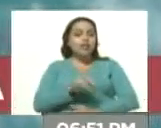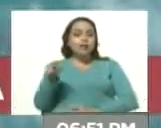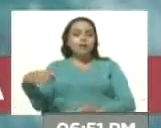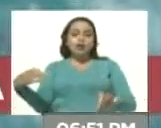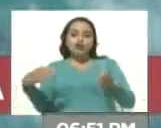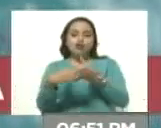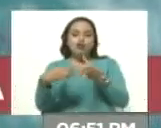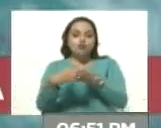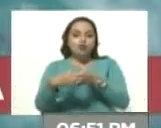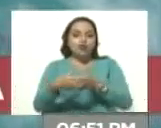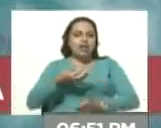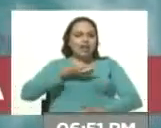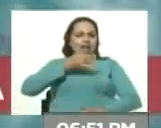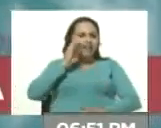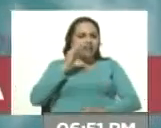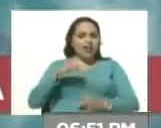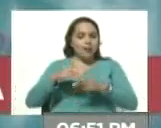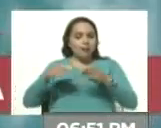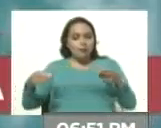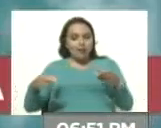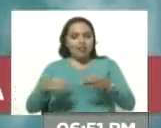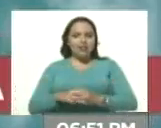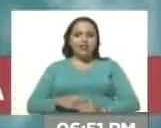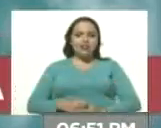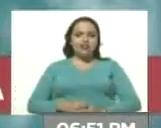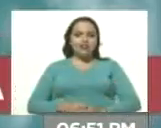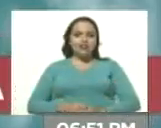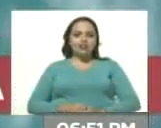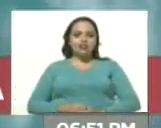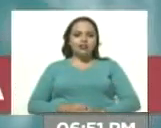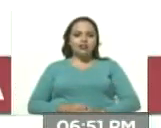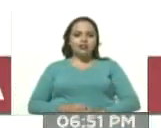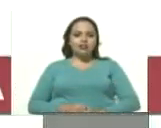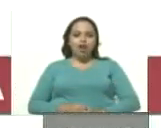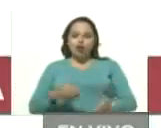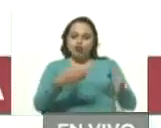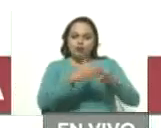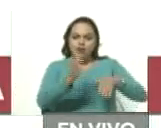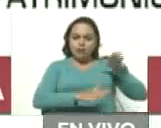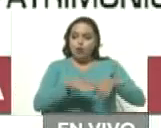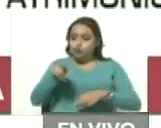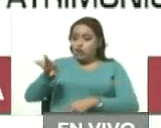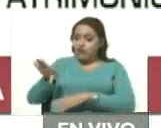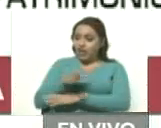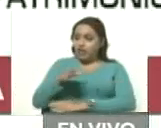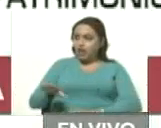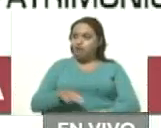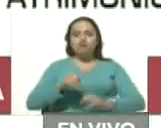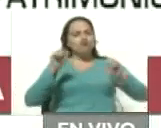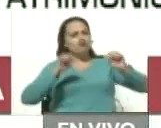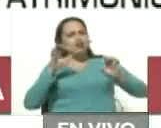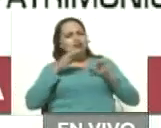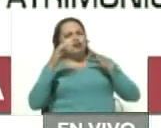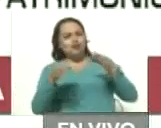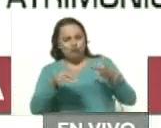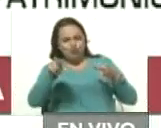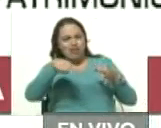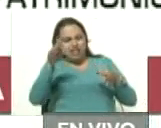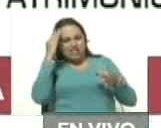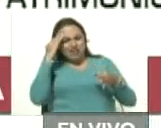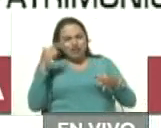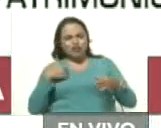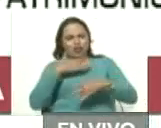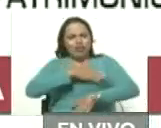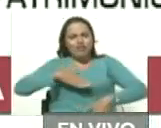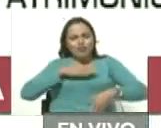café panela grupos de tambores y por supuesto que se antes a ver que no pierdo la ocasión de disfrutar